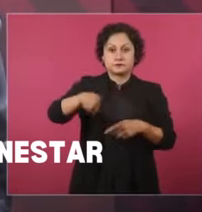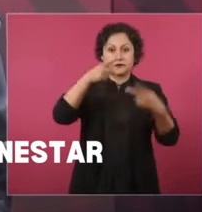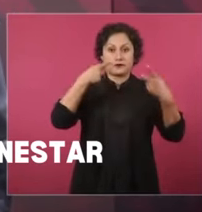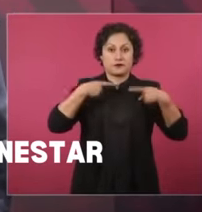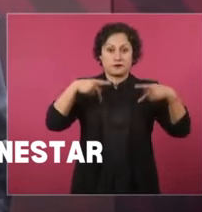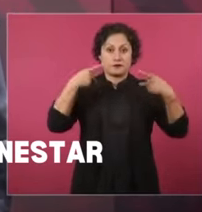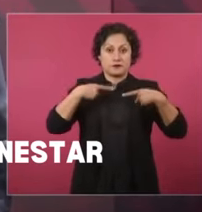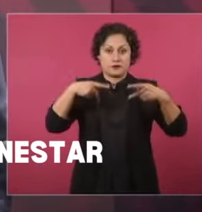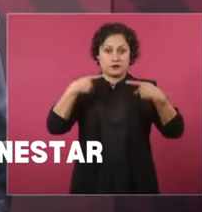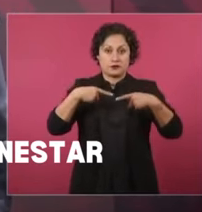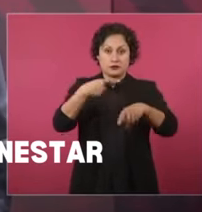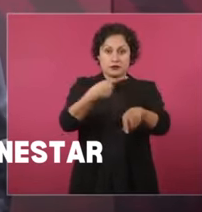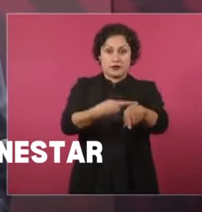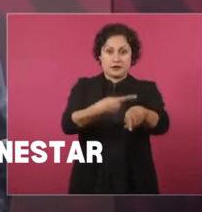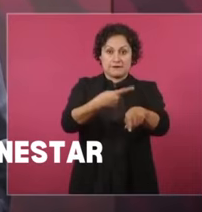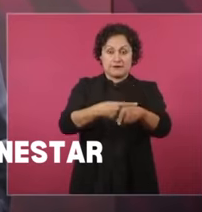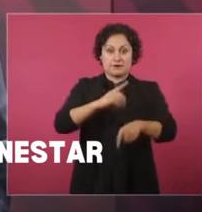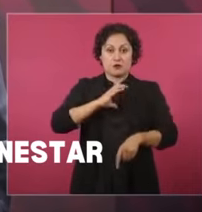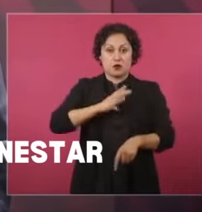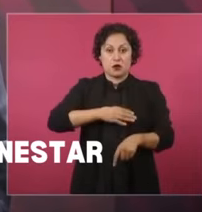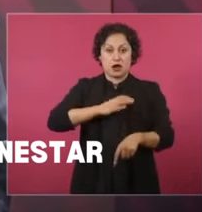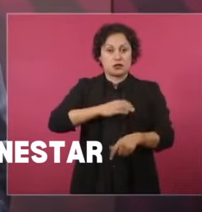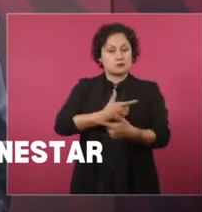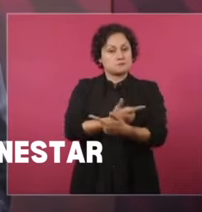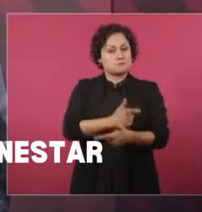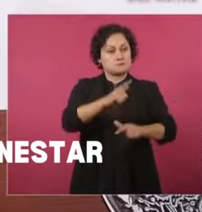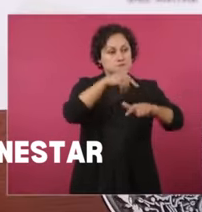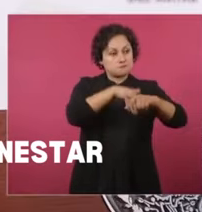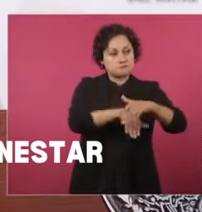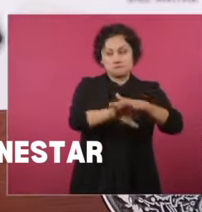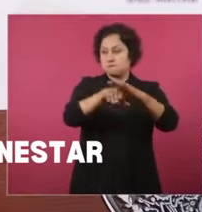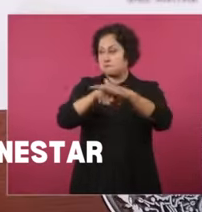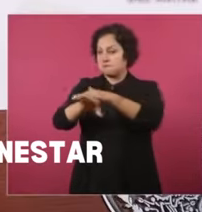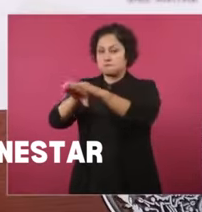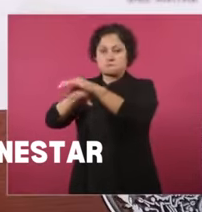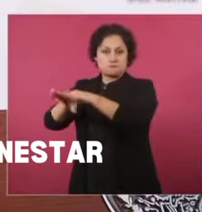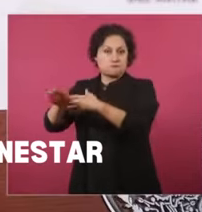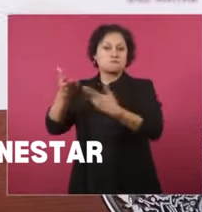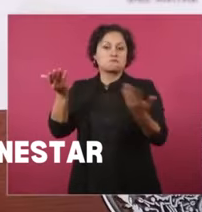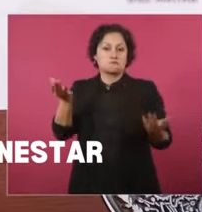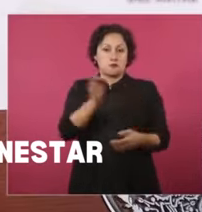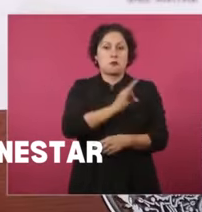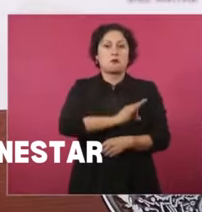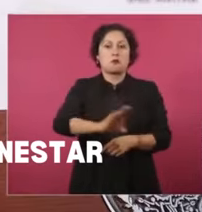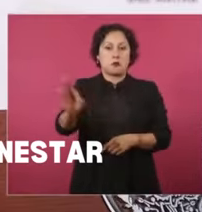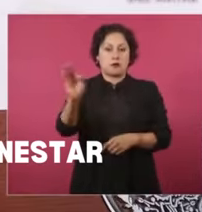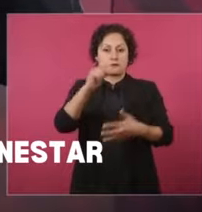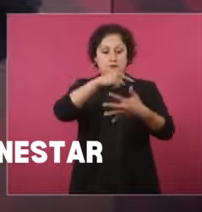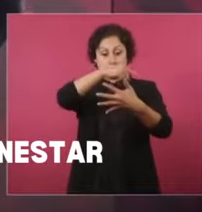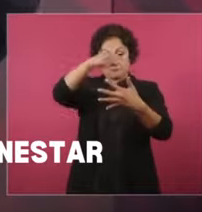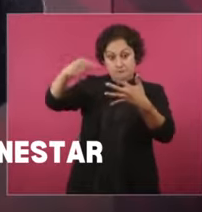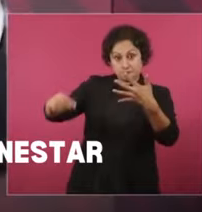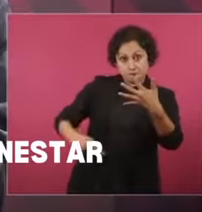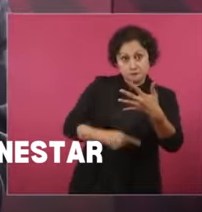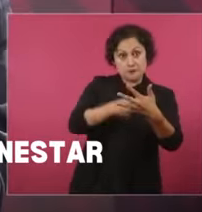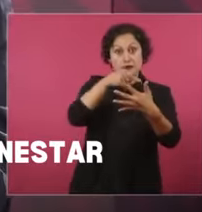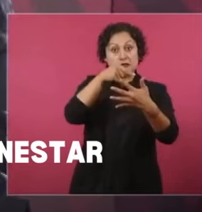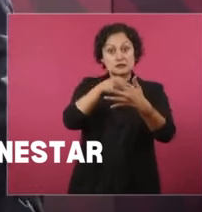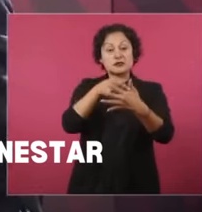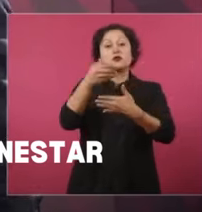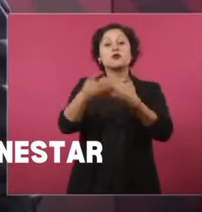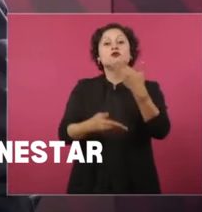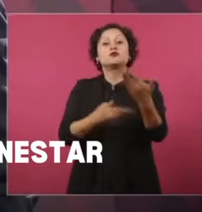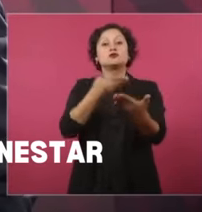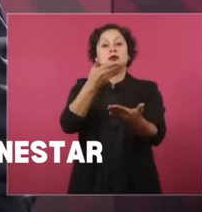enfermos de cáncer. Ahí no hay distinción. Ahí vamos